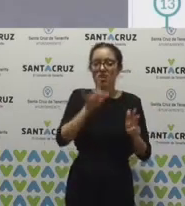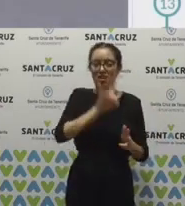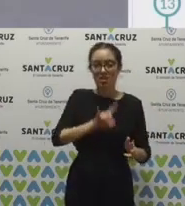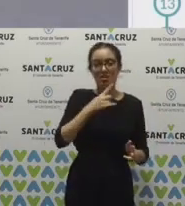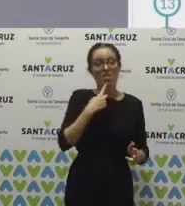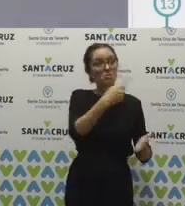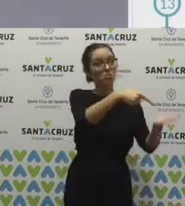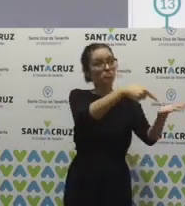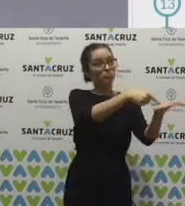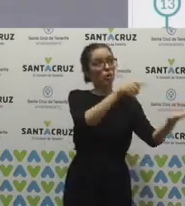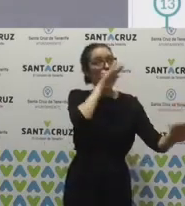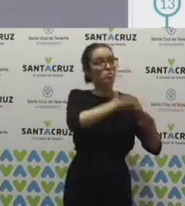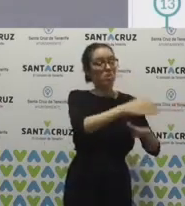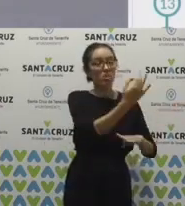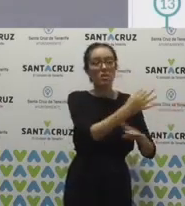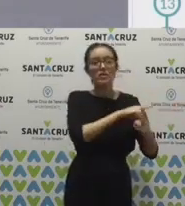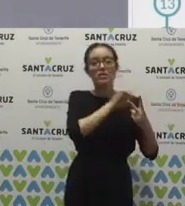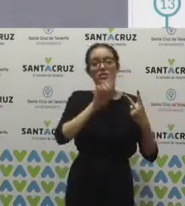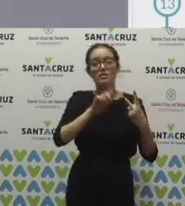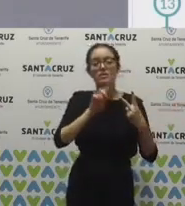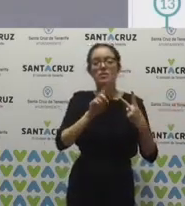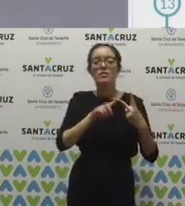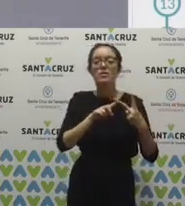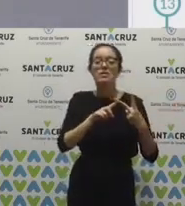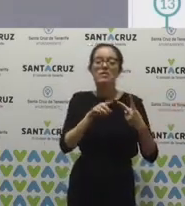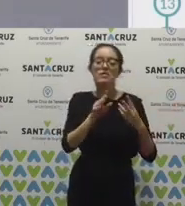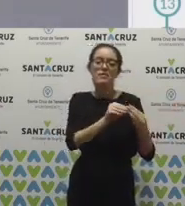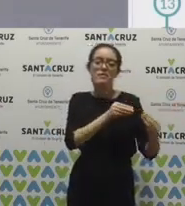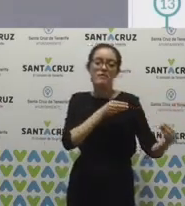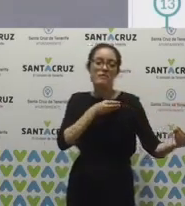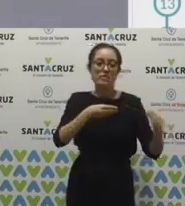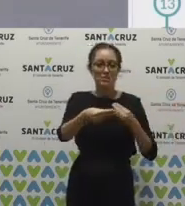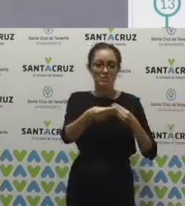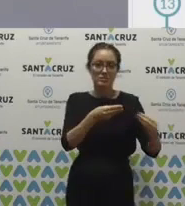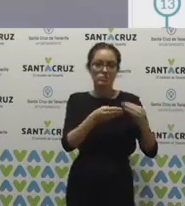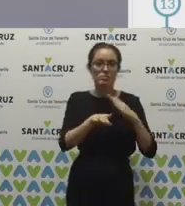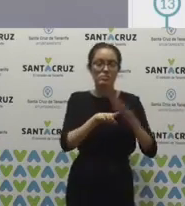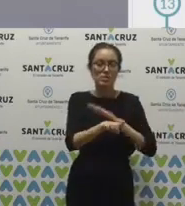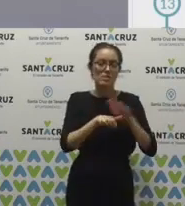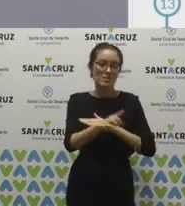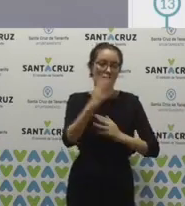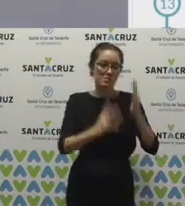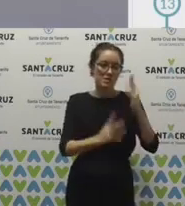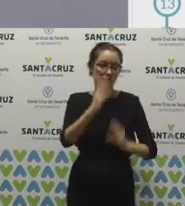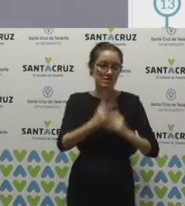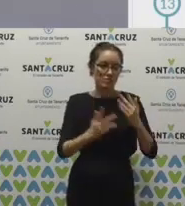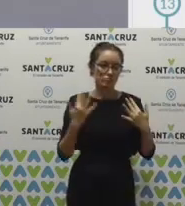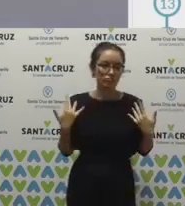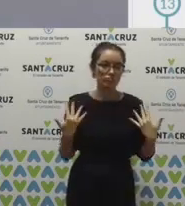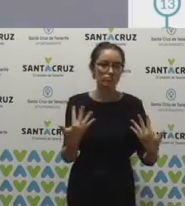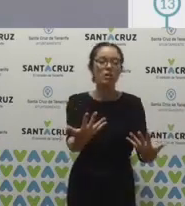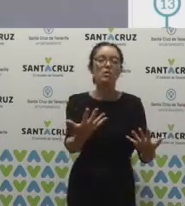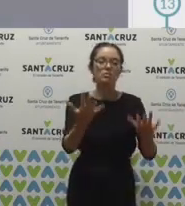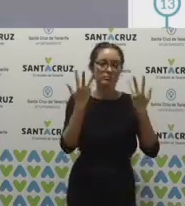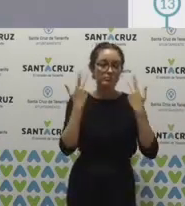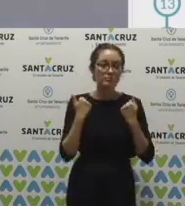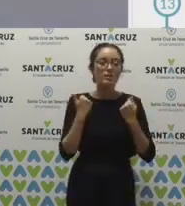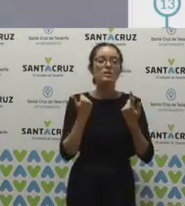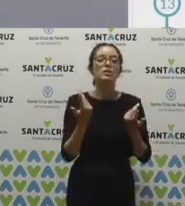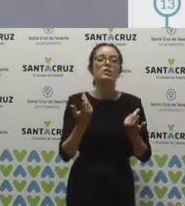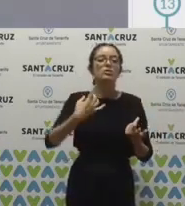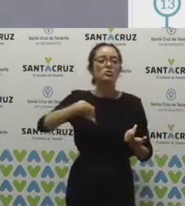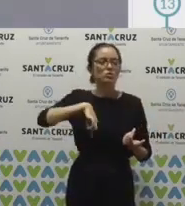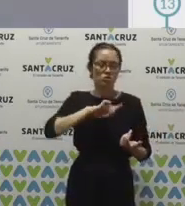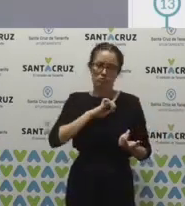el segundo punto habla de las flexibles flexibilización de los trámites administrativos en ese sentido nosotros entendemos que es